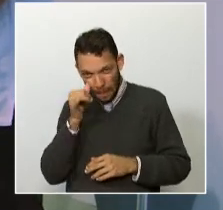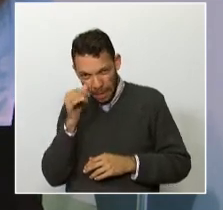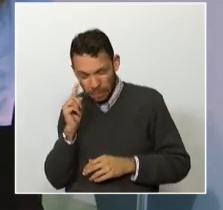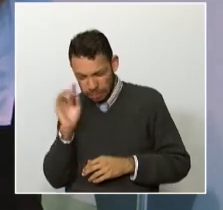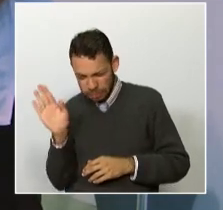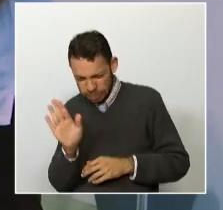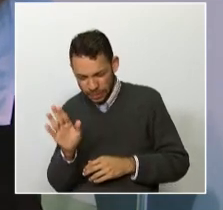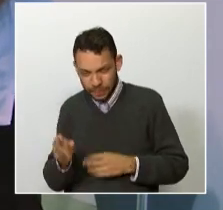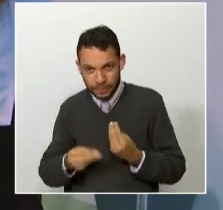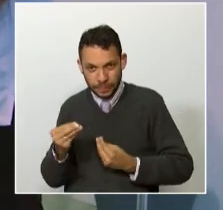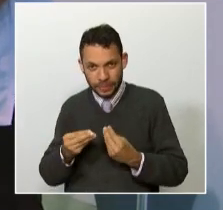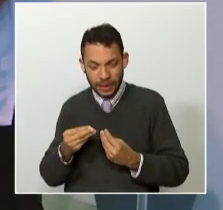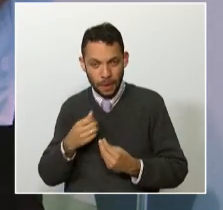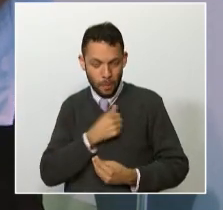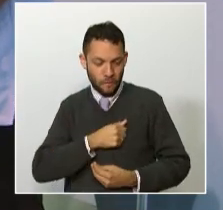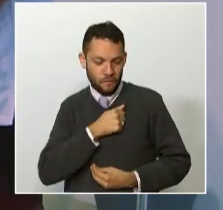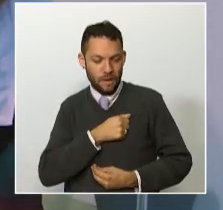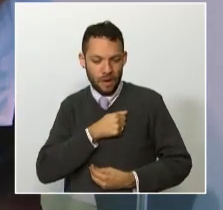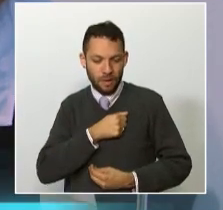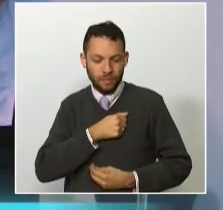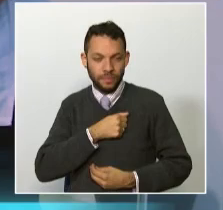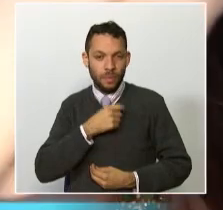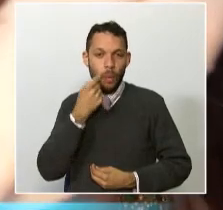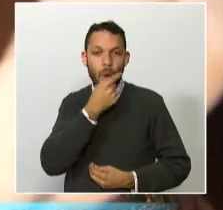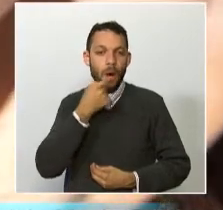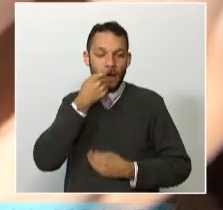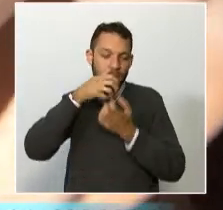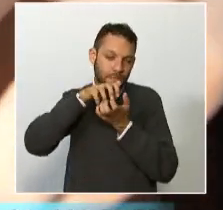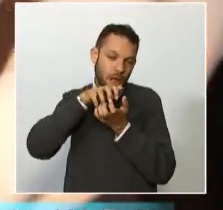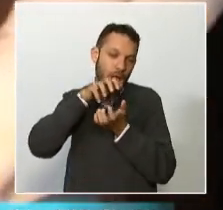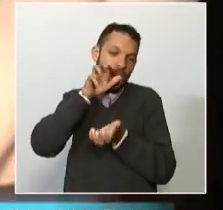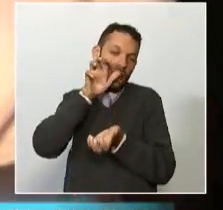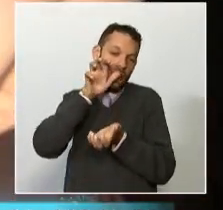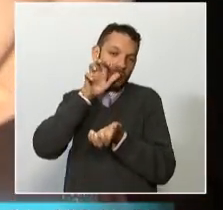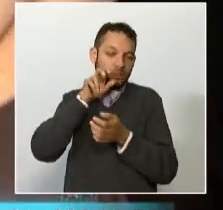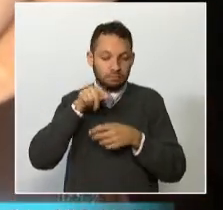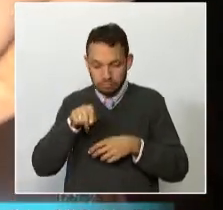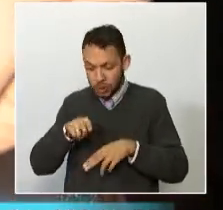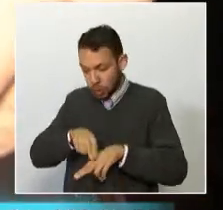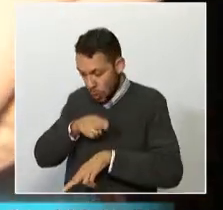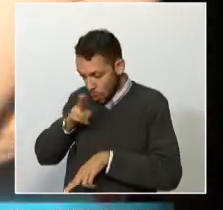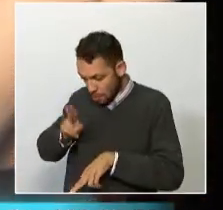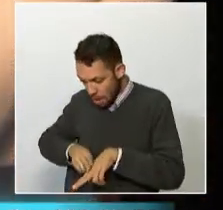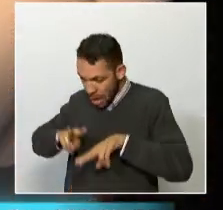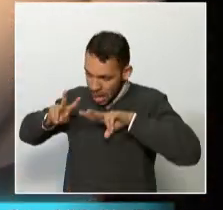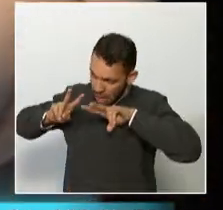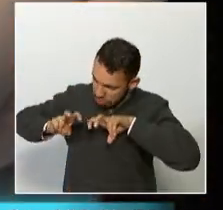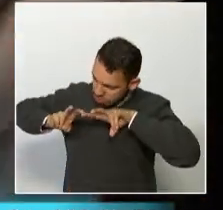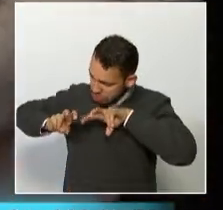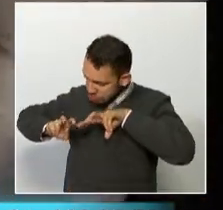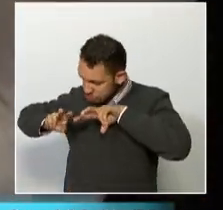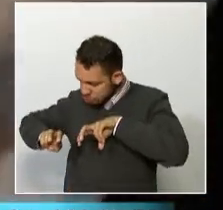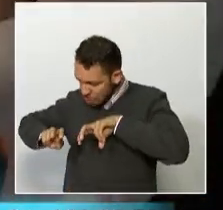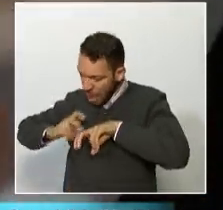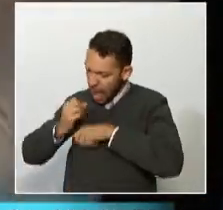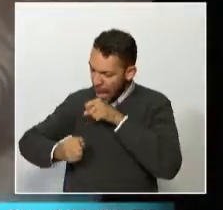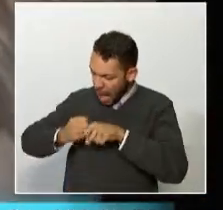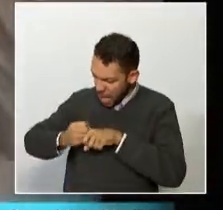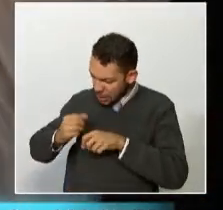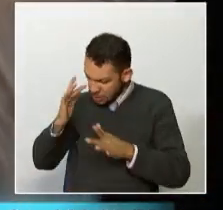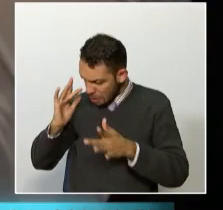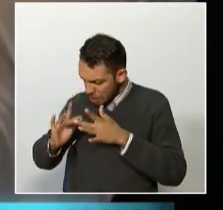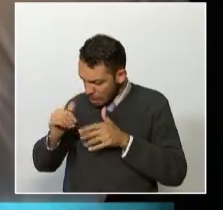paciente nos abre la boca, vemos una boca relativamente sana, acorde a su edad,